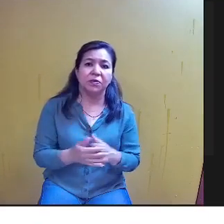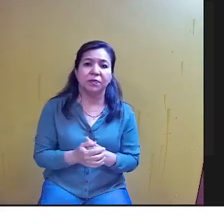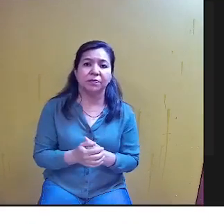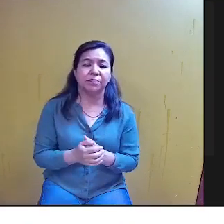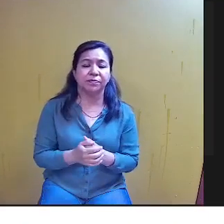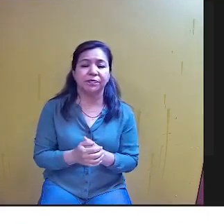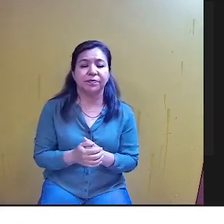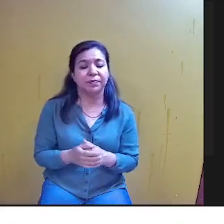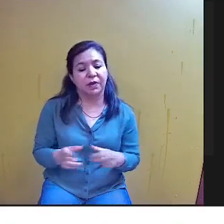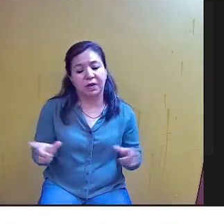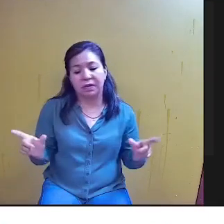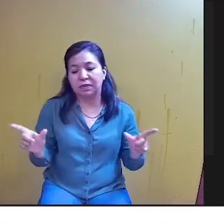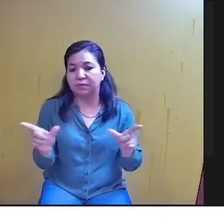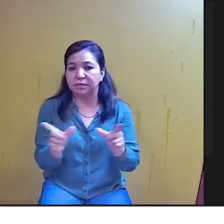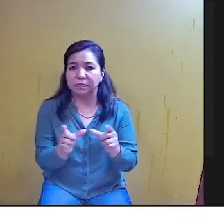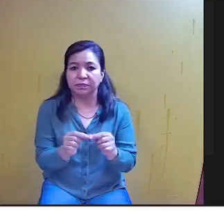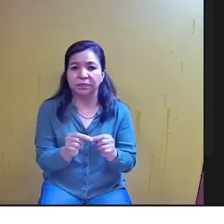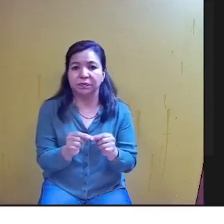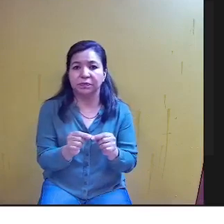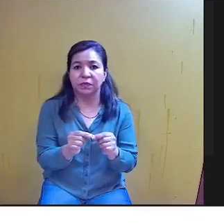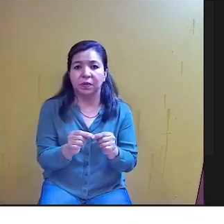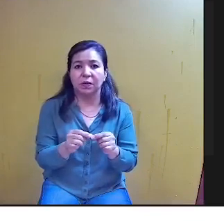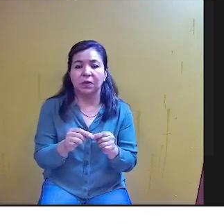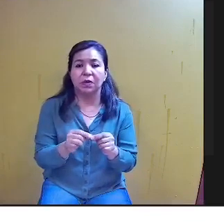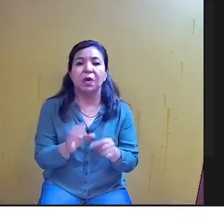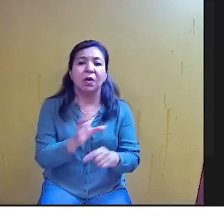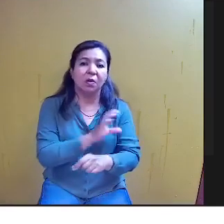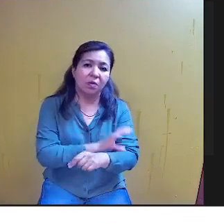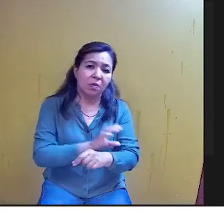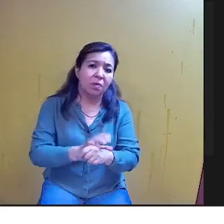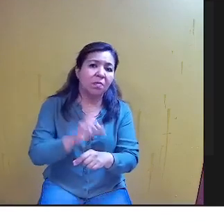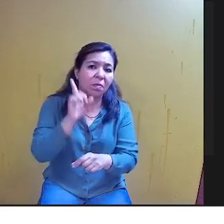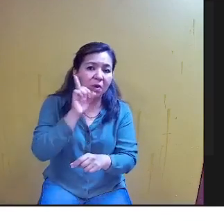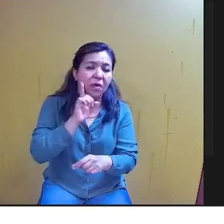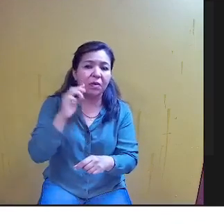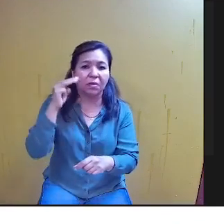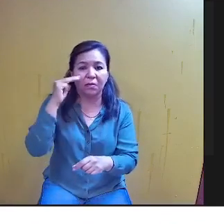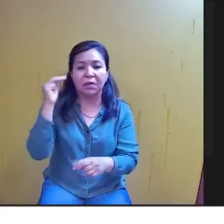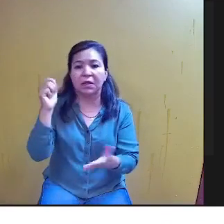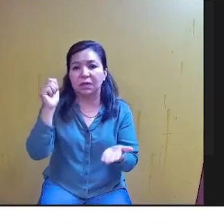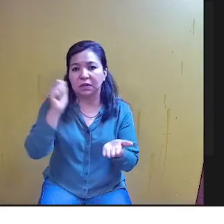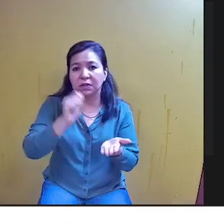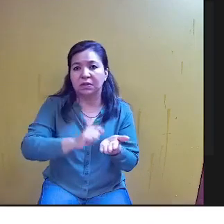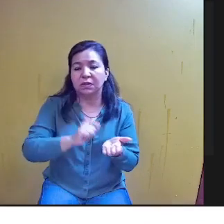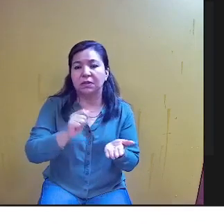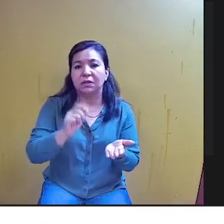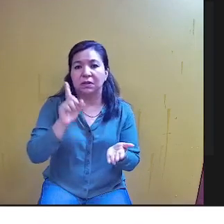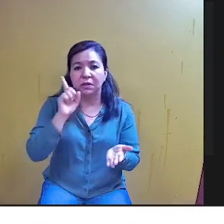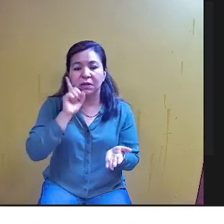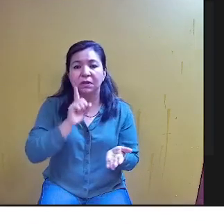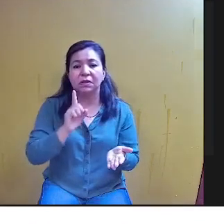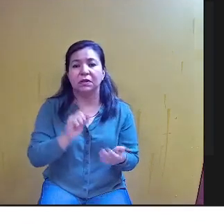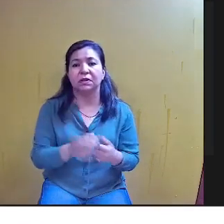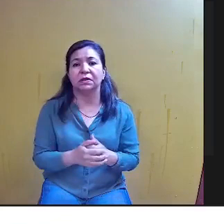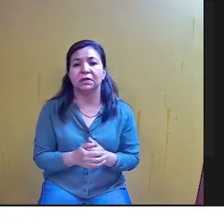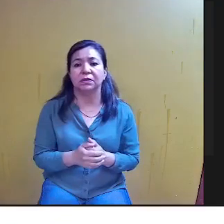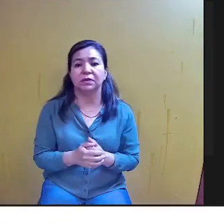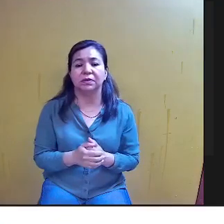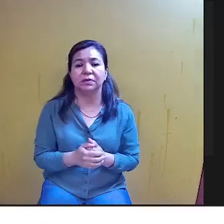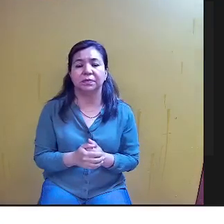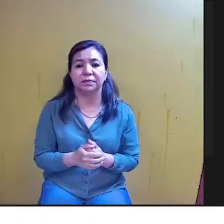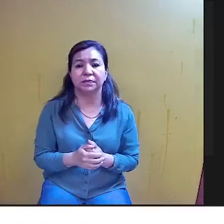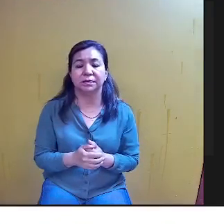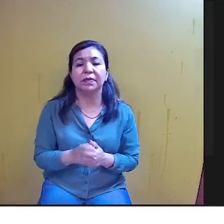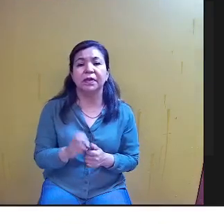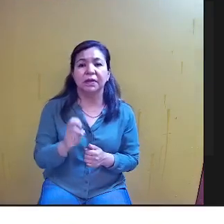tanto, compañeras magistradas, y le pido al compañero secretario general que estas